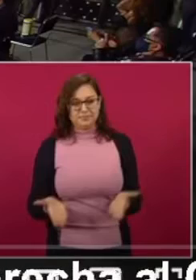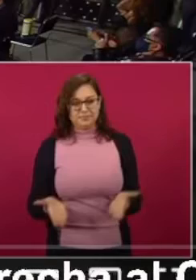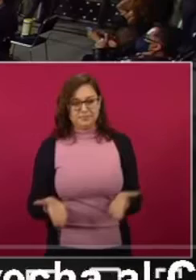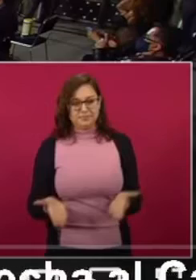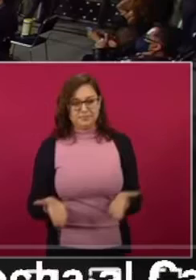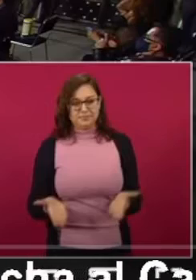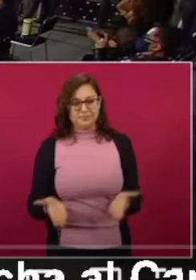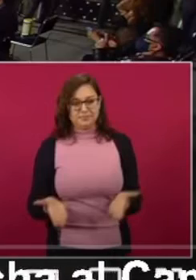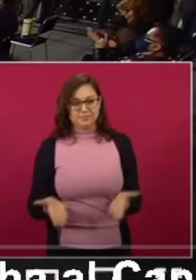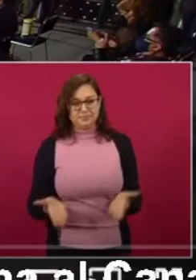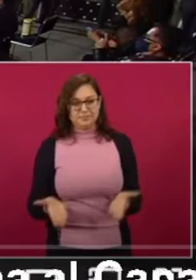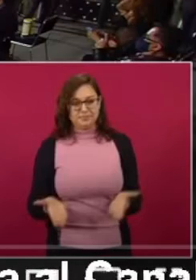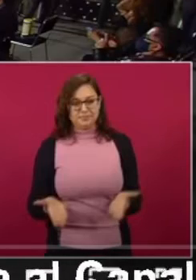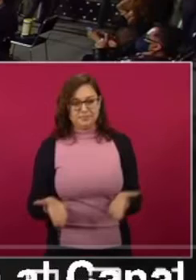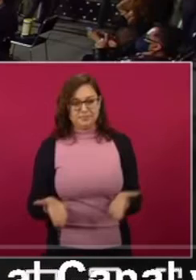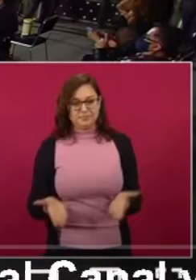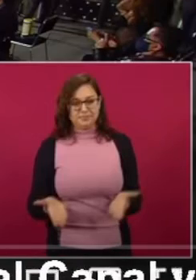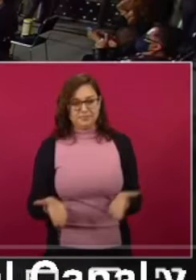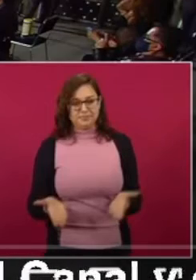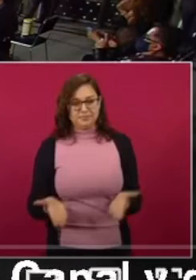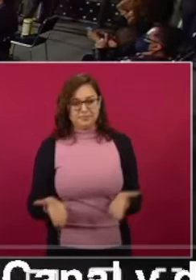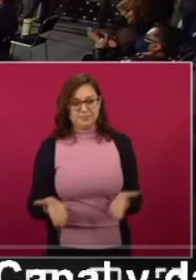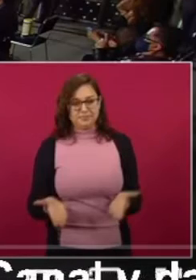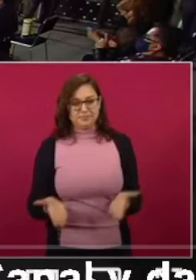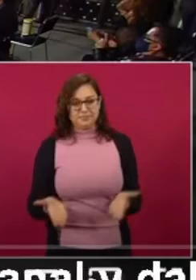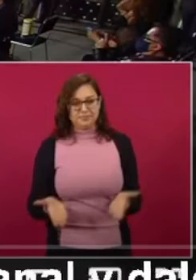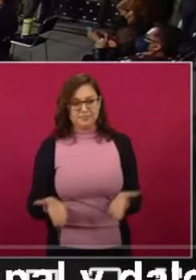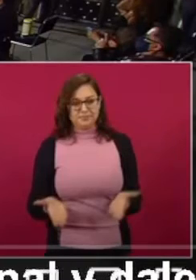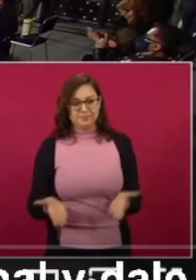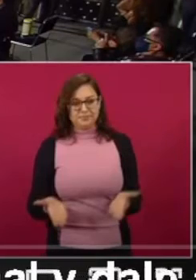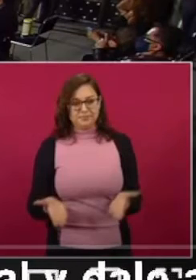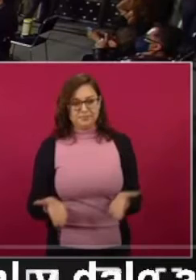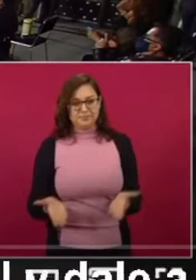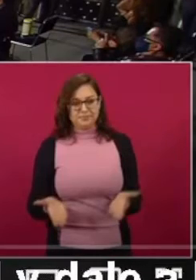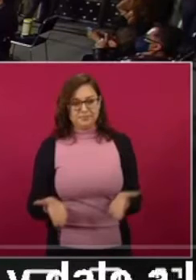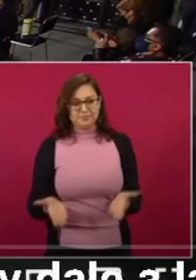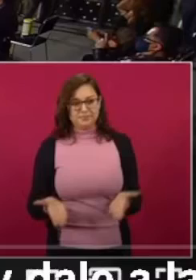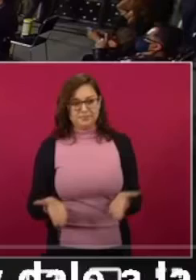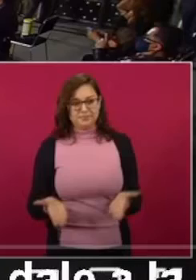también tiene más planes que no lo han dejado amigos